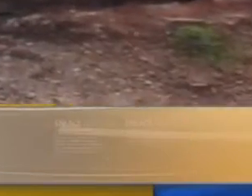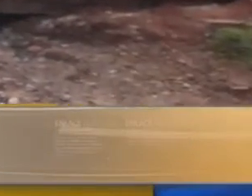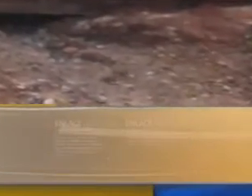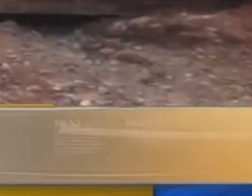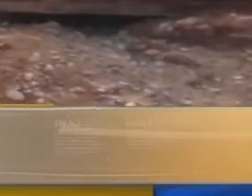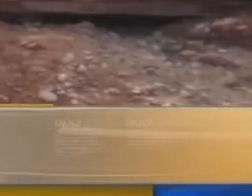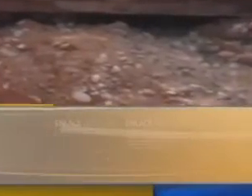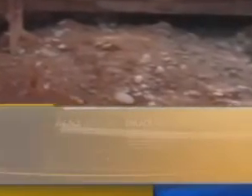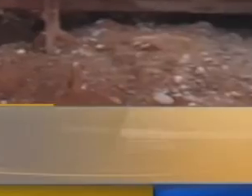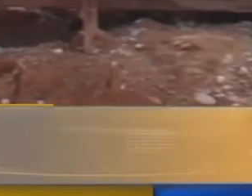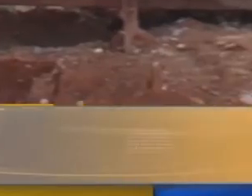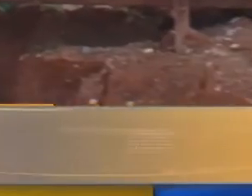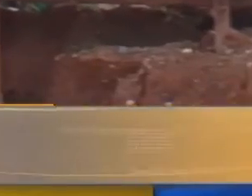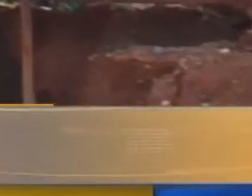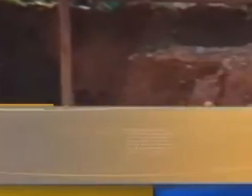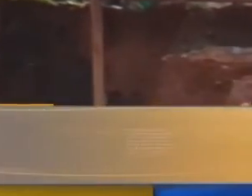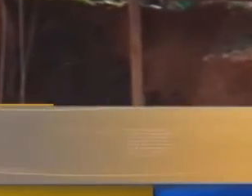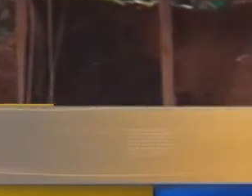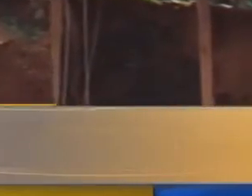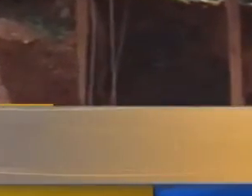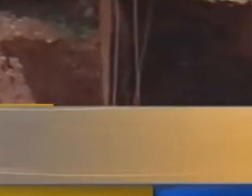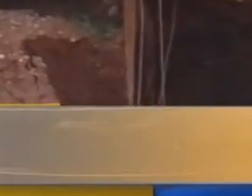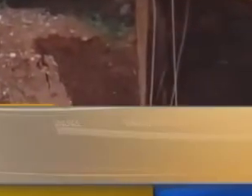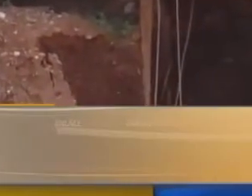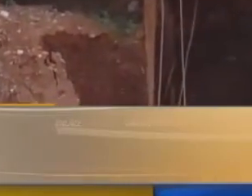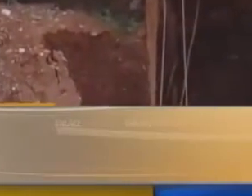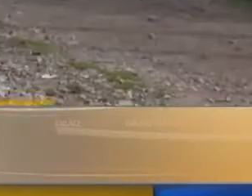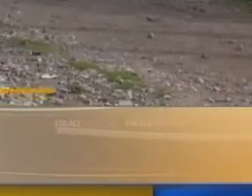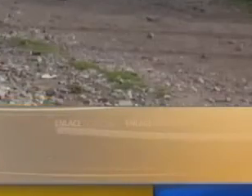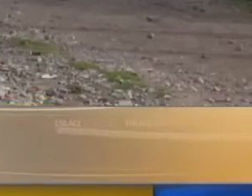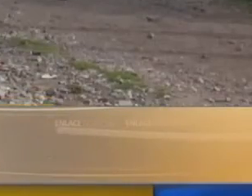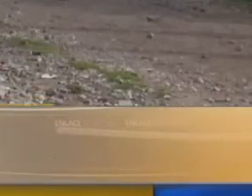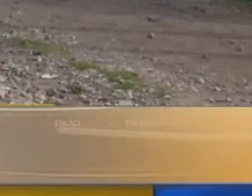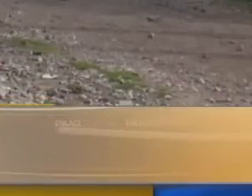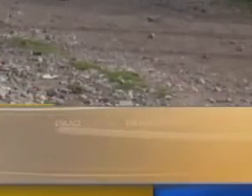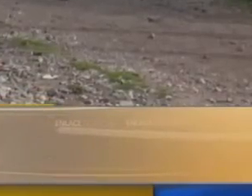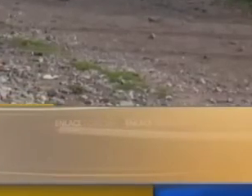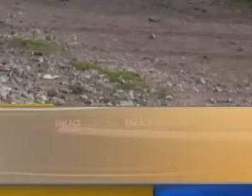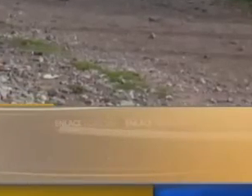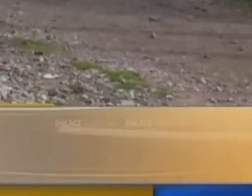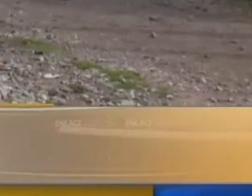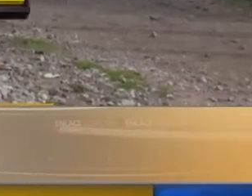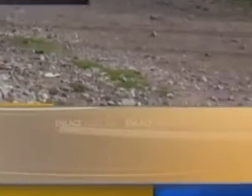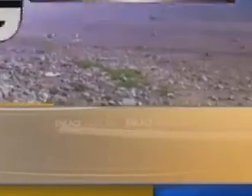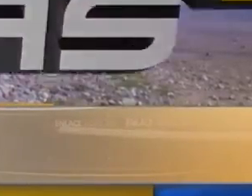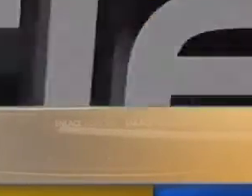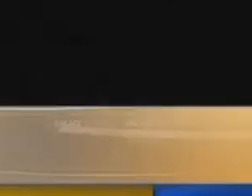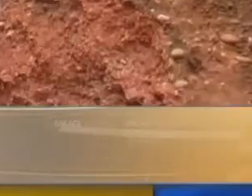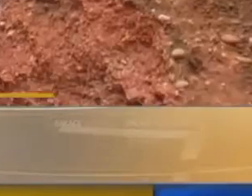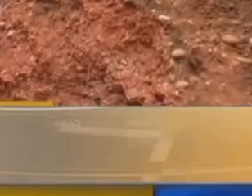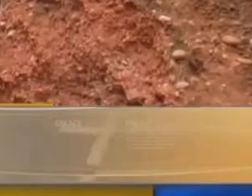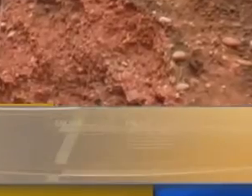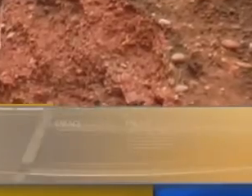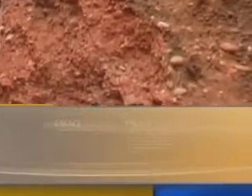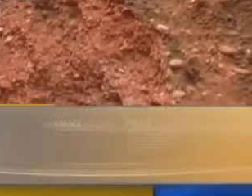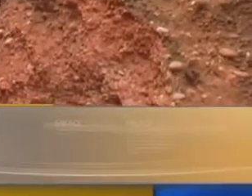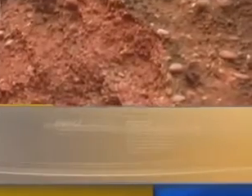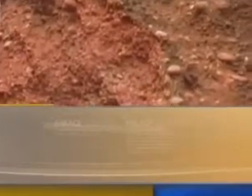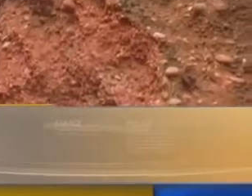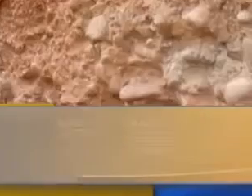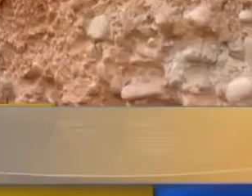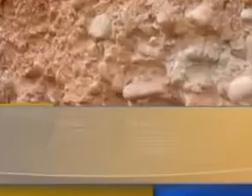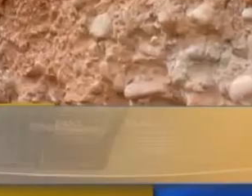Comunidad de los barrios Bel Air y Jerusalén bloquearon hoy la vía férrea para reclamar de la Agencia Nacional de Infraestructura, ANI, la licencia para continuar. Una vivienda del